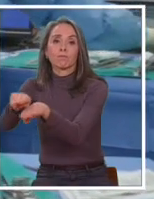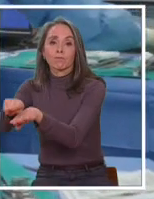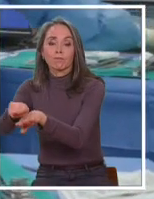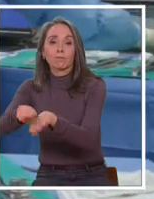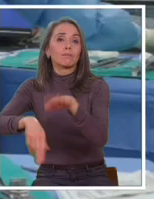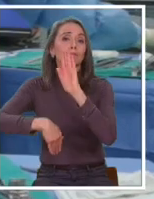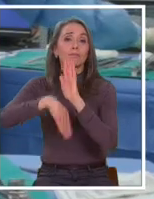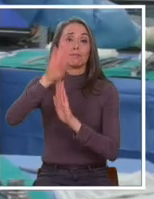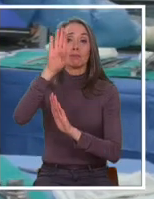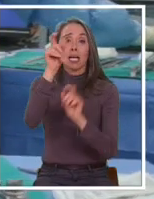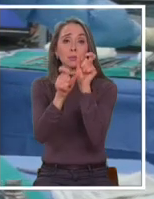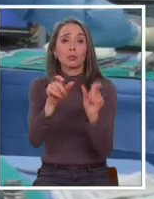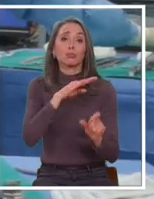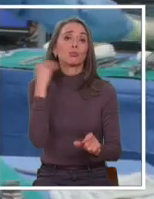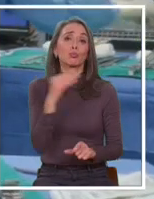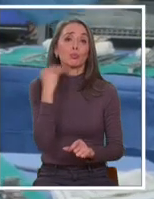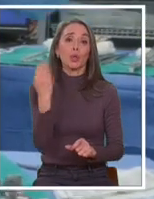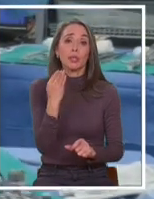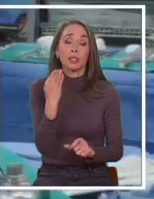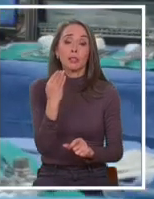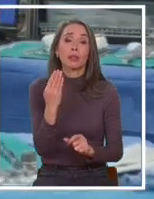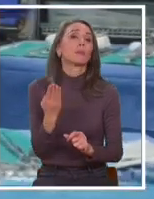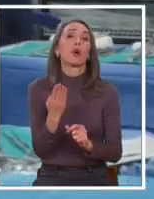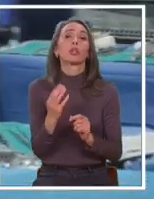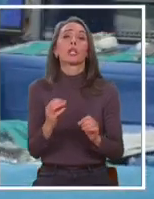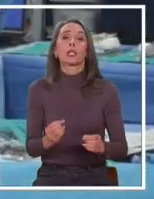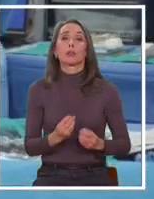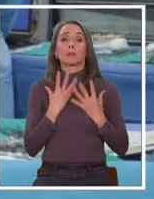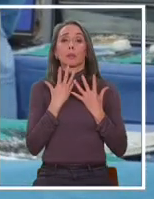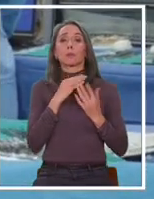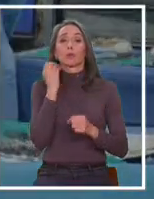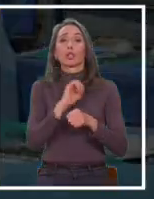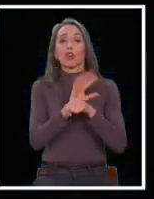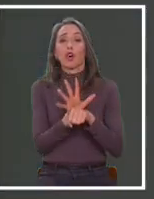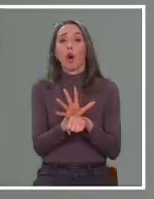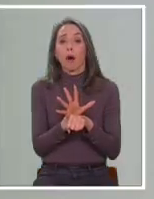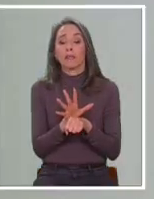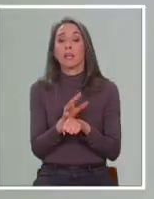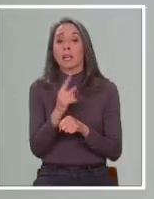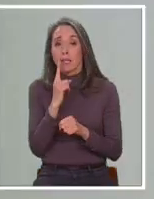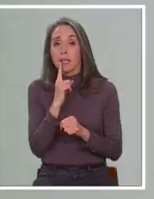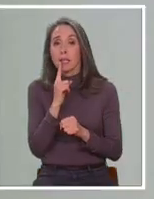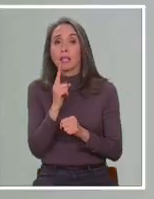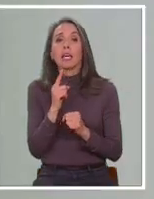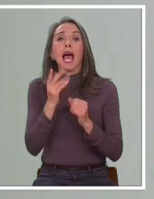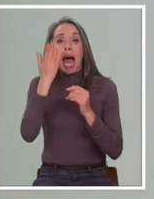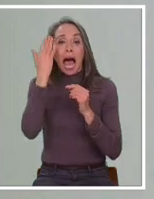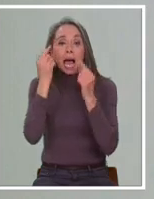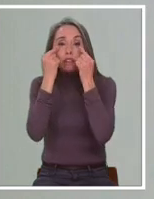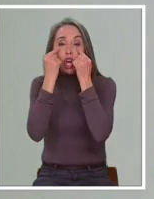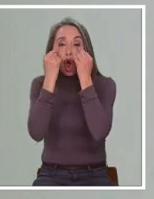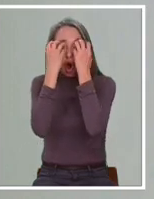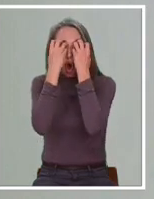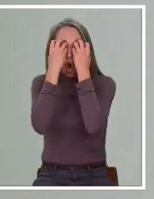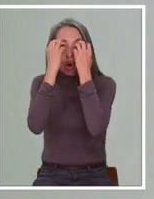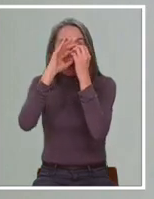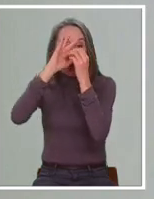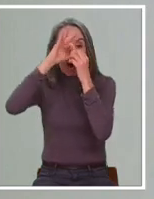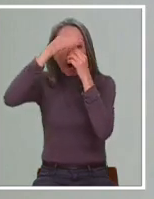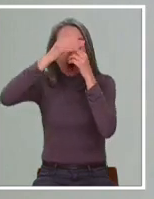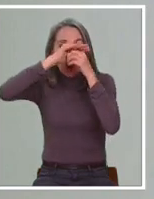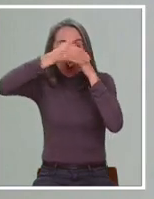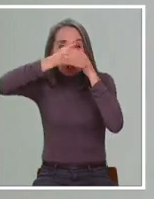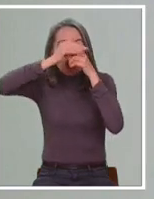que la mayoría de los fallecidos ha tenido como causa de muerte COVID. La donación de córneas, que es de los tejidos que más se utilizan y